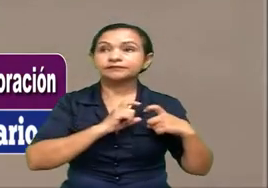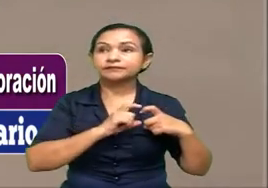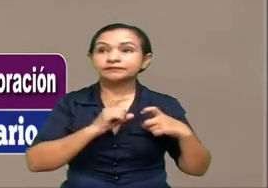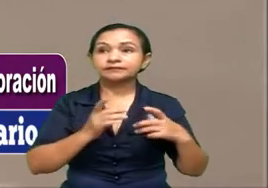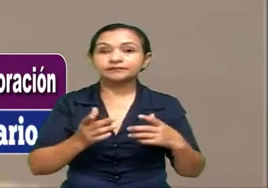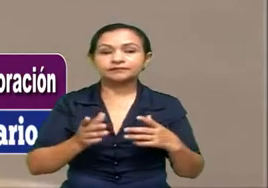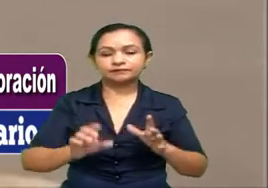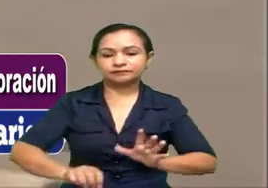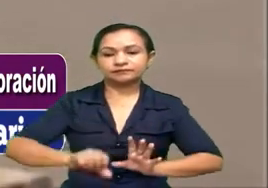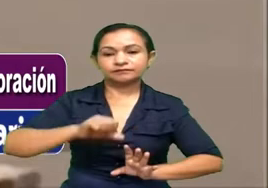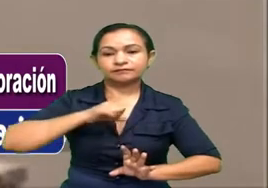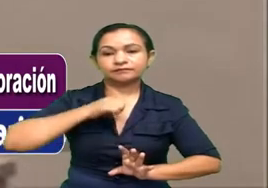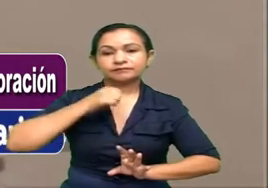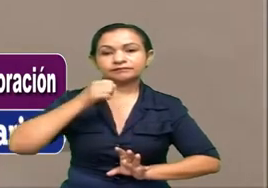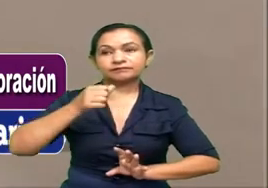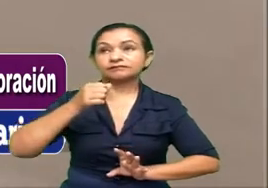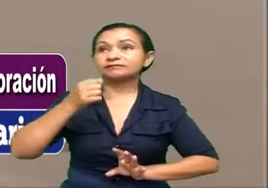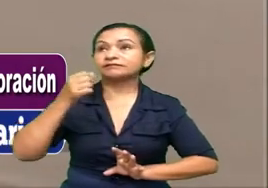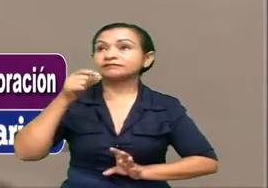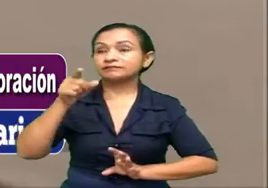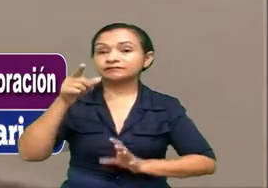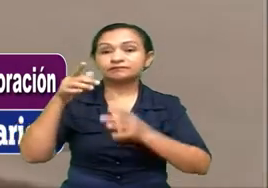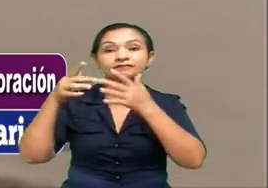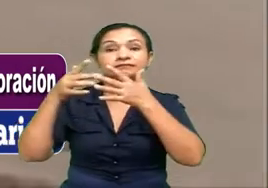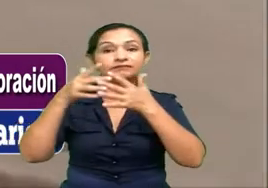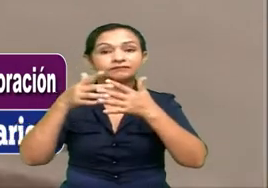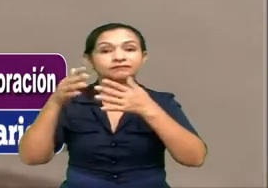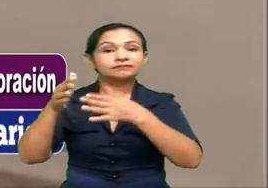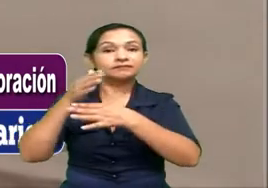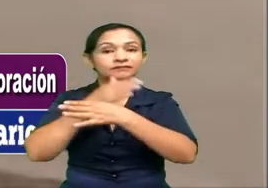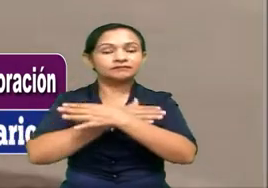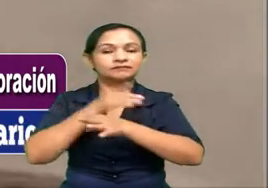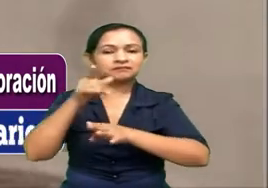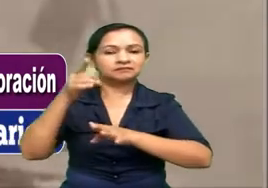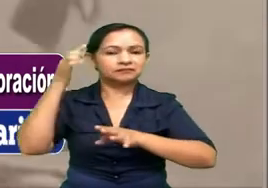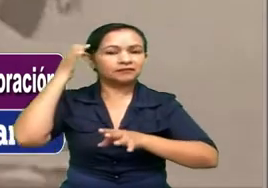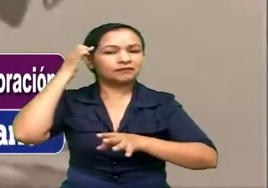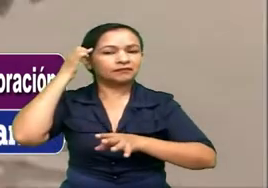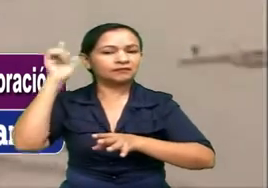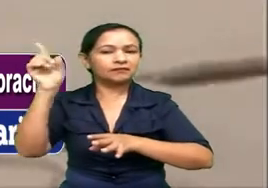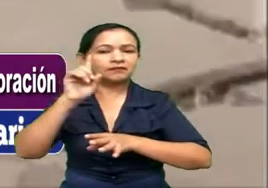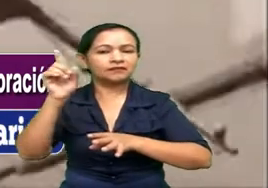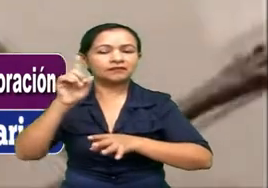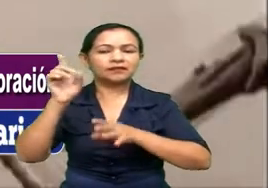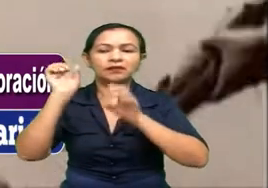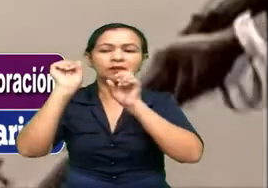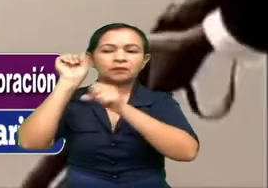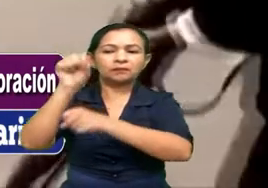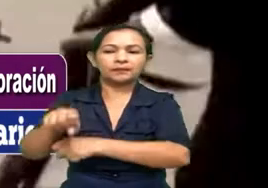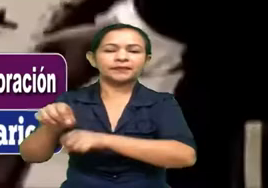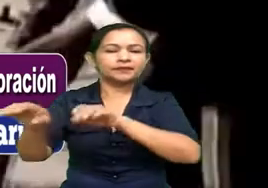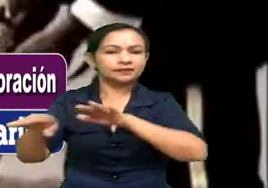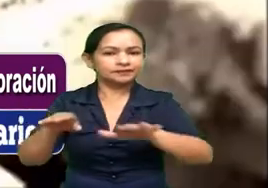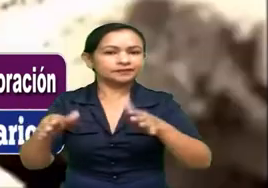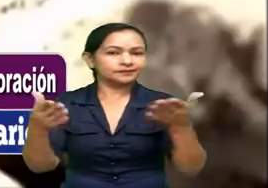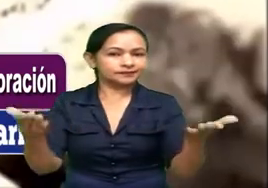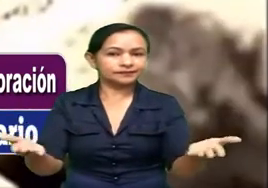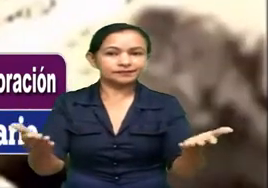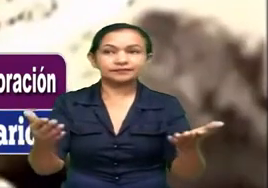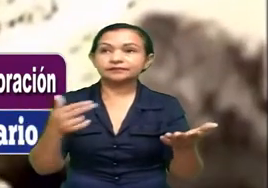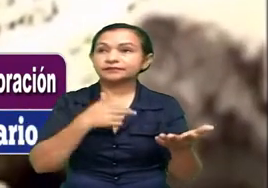del orgullo y de la soberbia norteamericana, que se creían que no podían ser derrotados. Aparte que el tiempo, pues, que